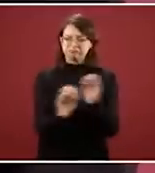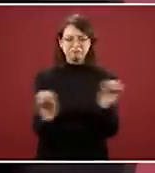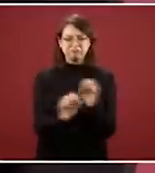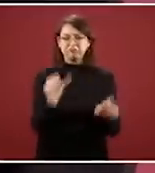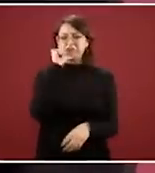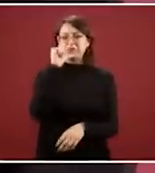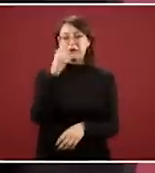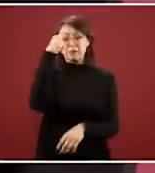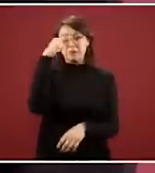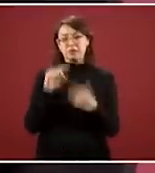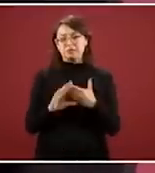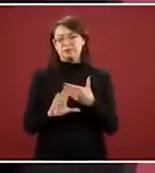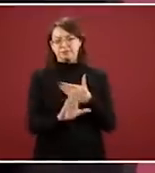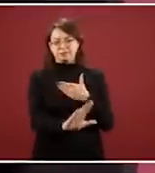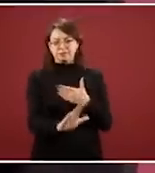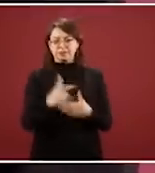involucrarme.